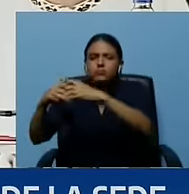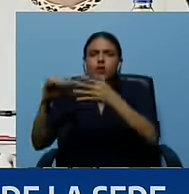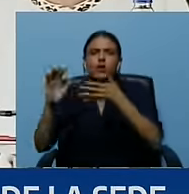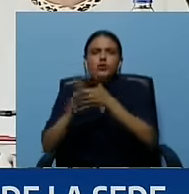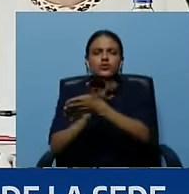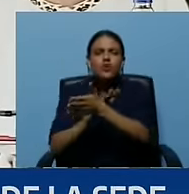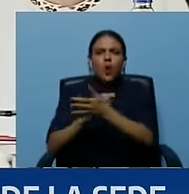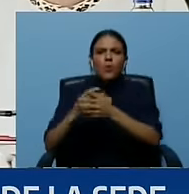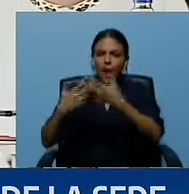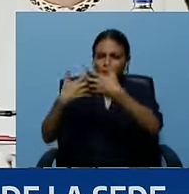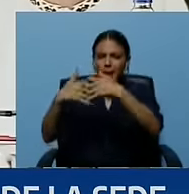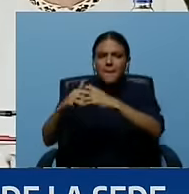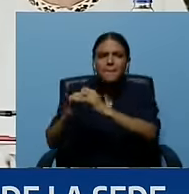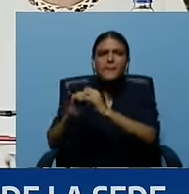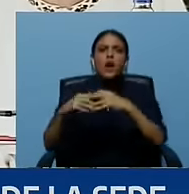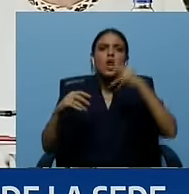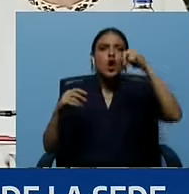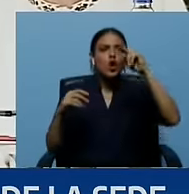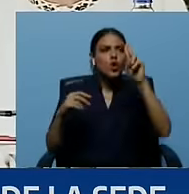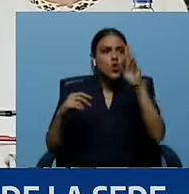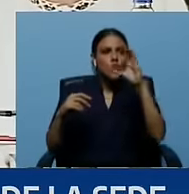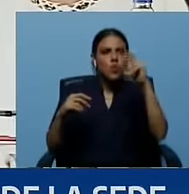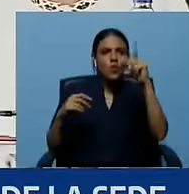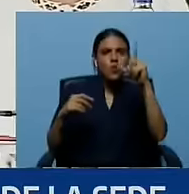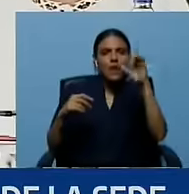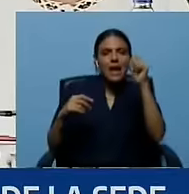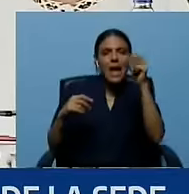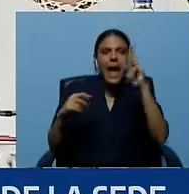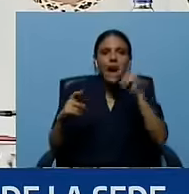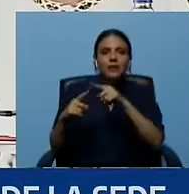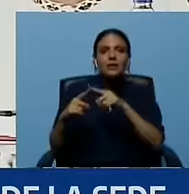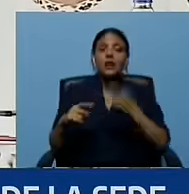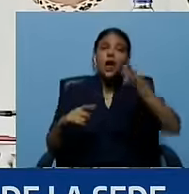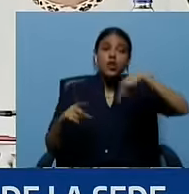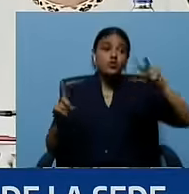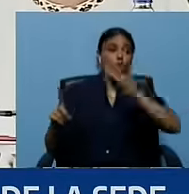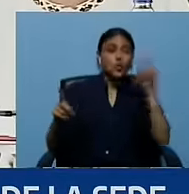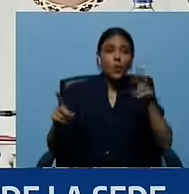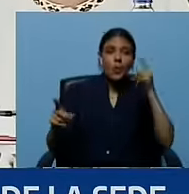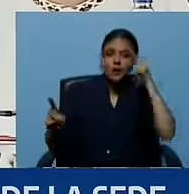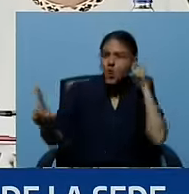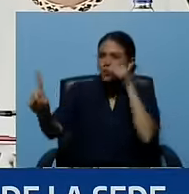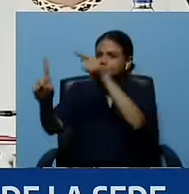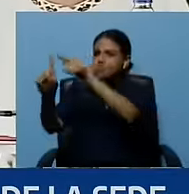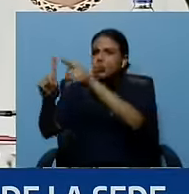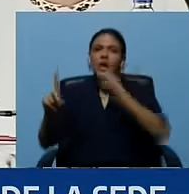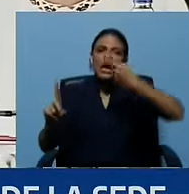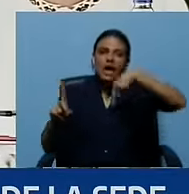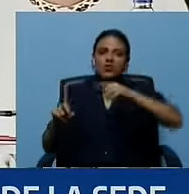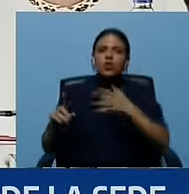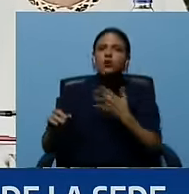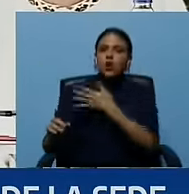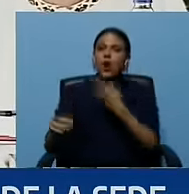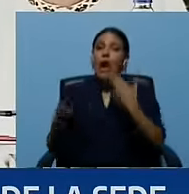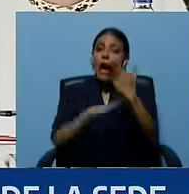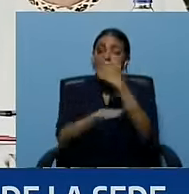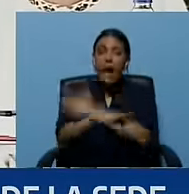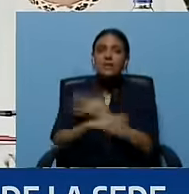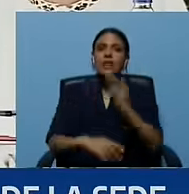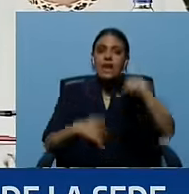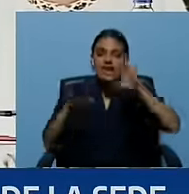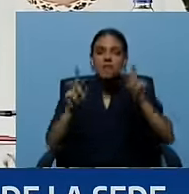Es la historia, es la verdad. Venezuela apuntaba a ser un país con alto desarrollo en la energía